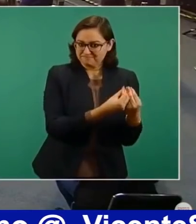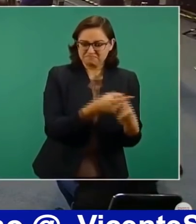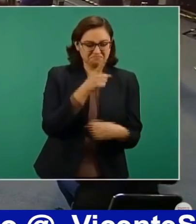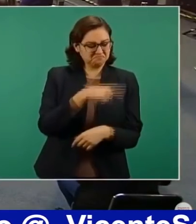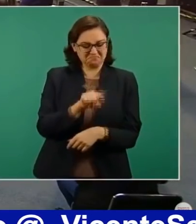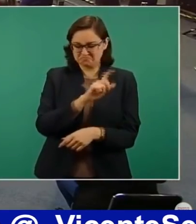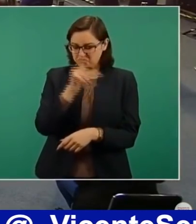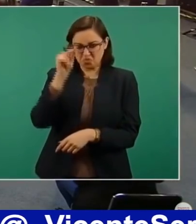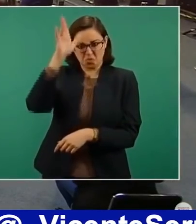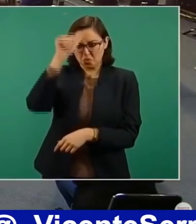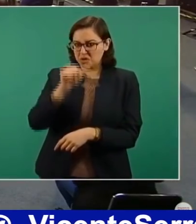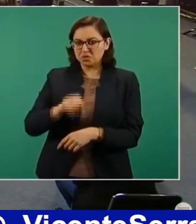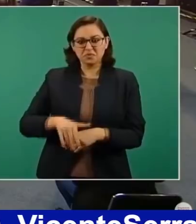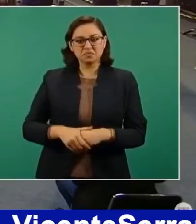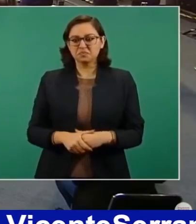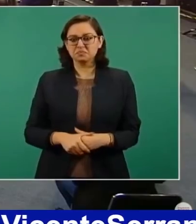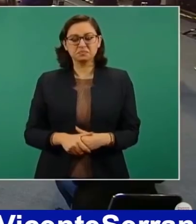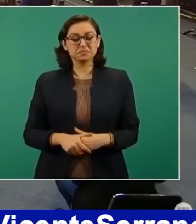opusieron.